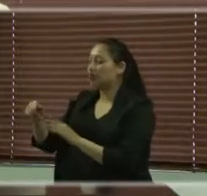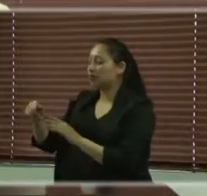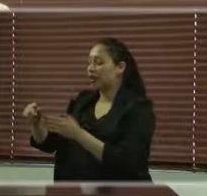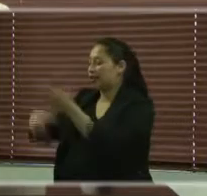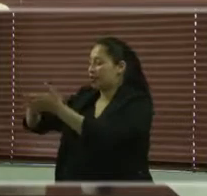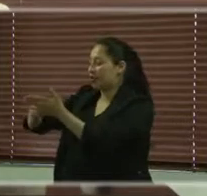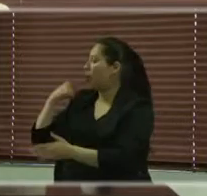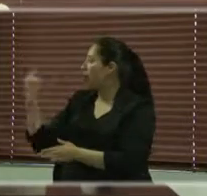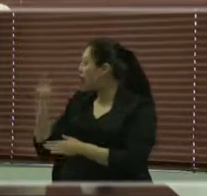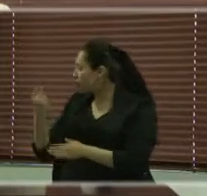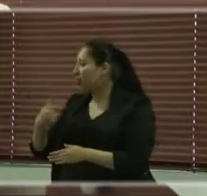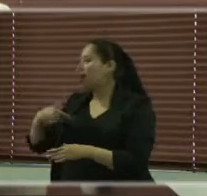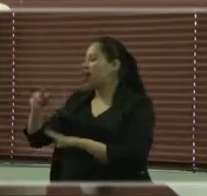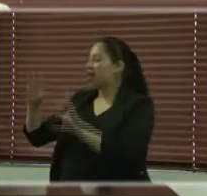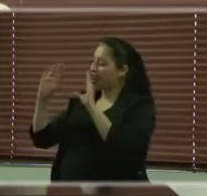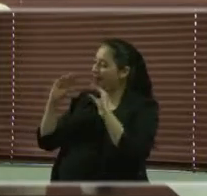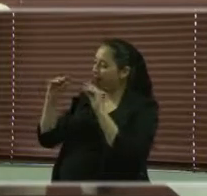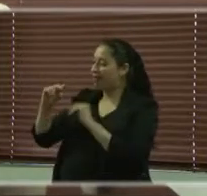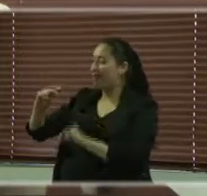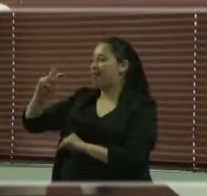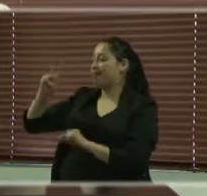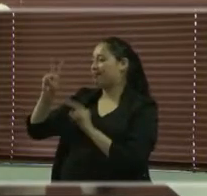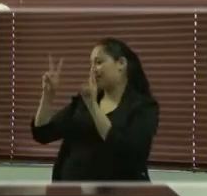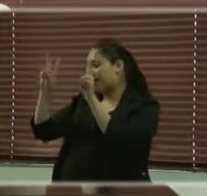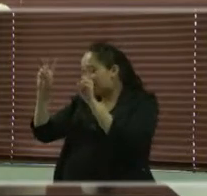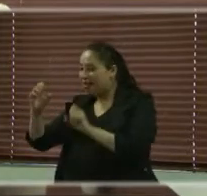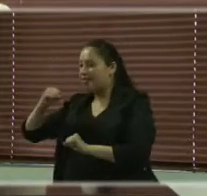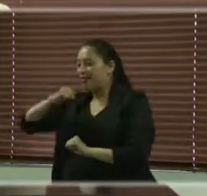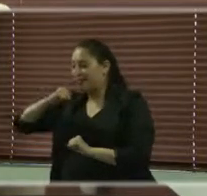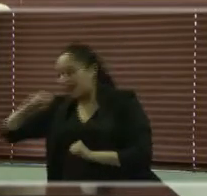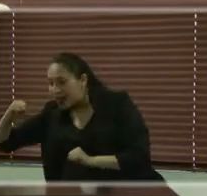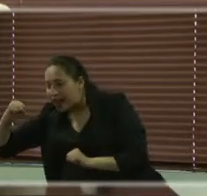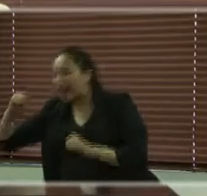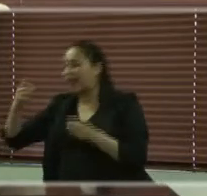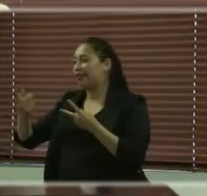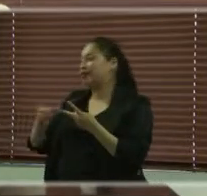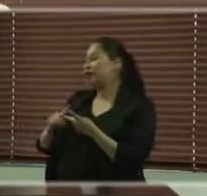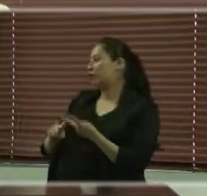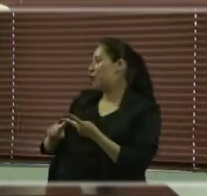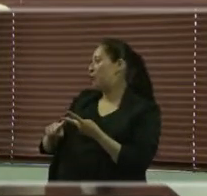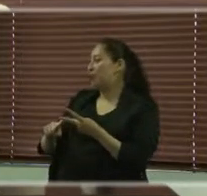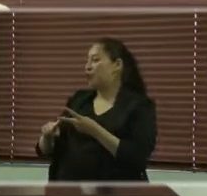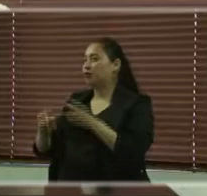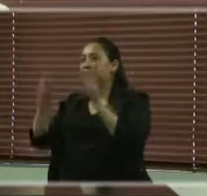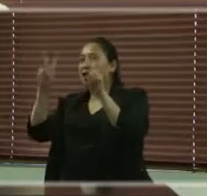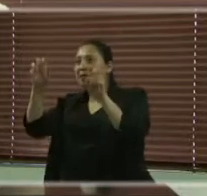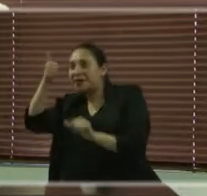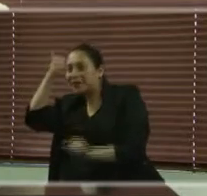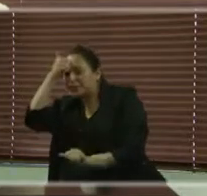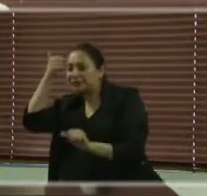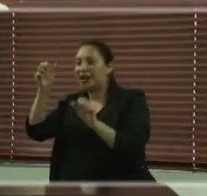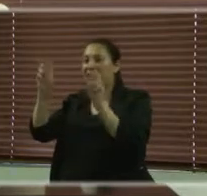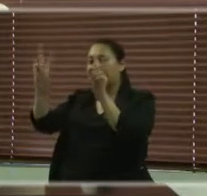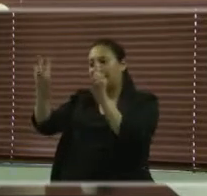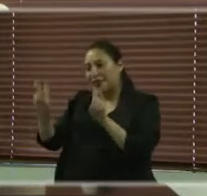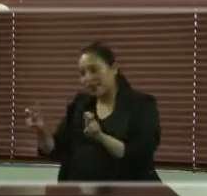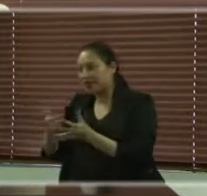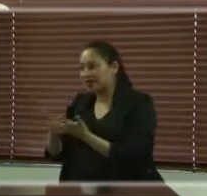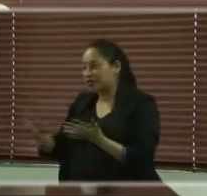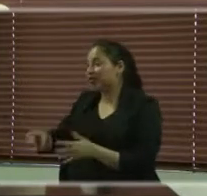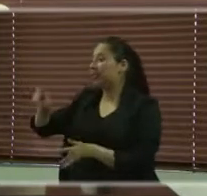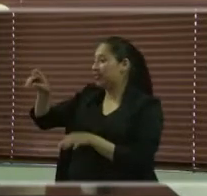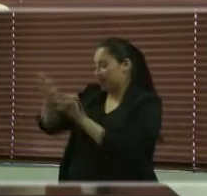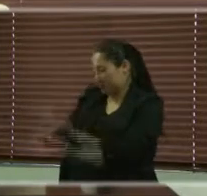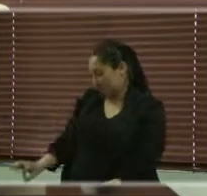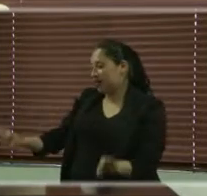o cada tema pues tiene subtemas y y otra serie de de cuestiones Entonces se tiene que priorizar